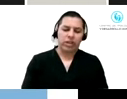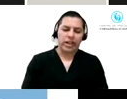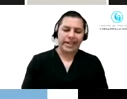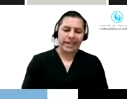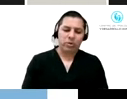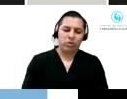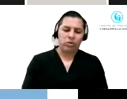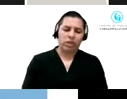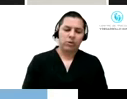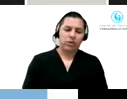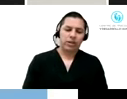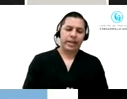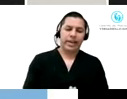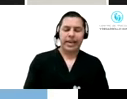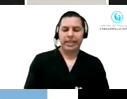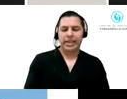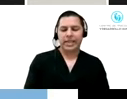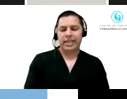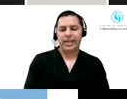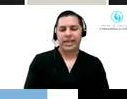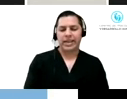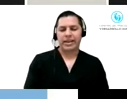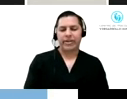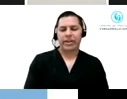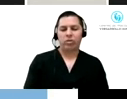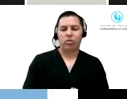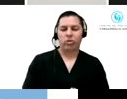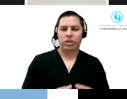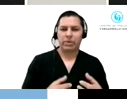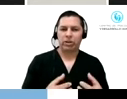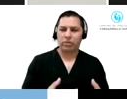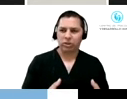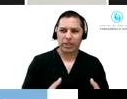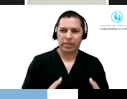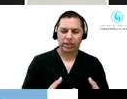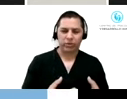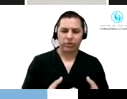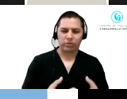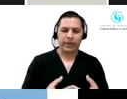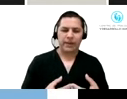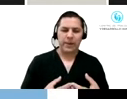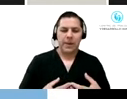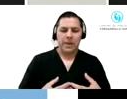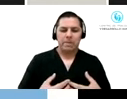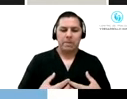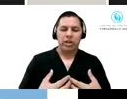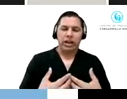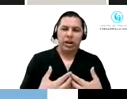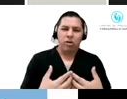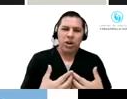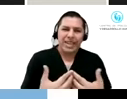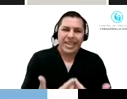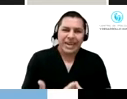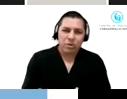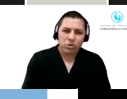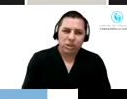se considera reproductivo, que es el que tiene que ver con los aspectos más domésticos, ¿verdad? Pero el